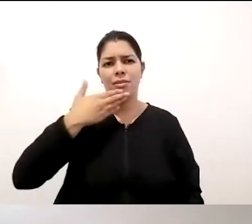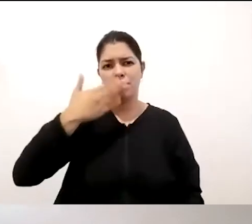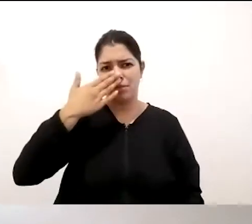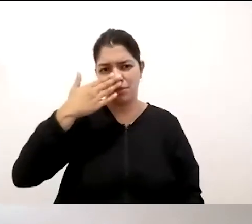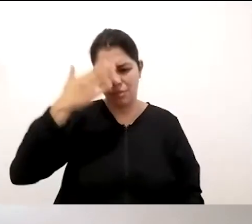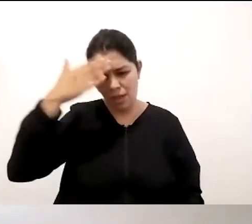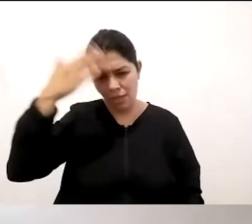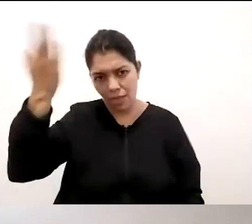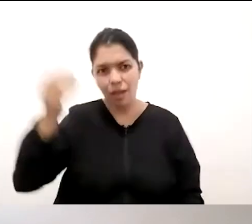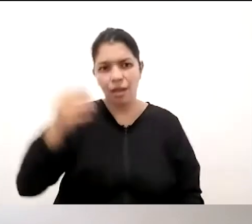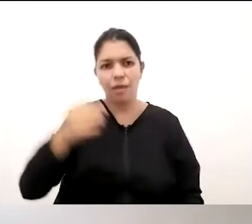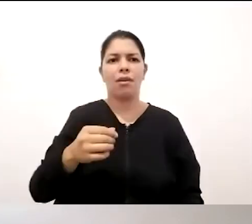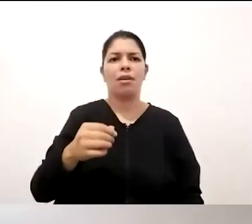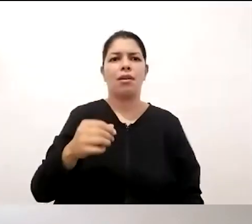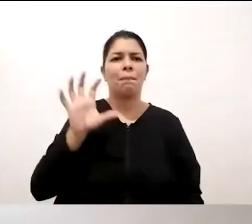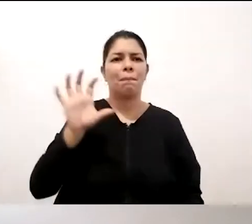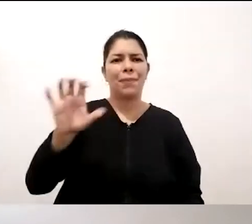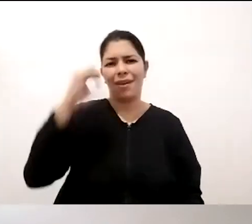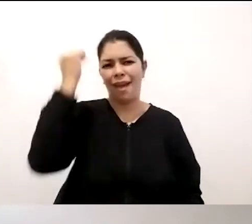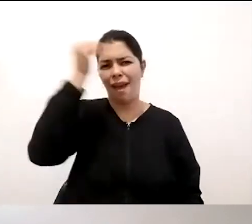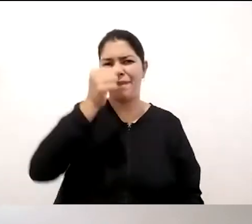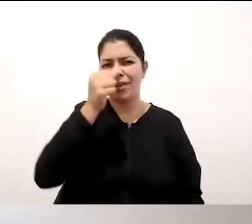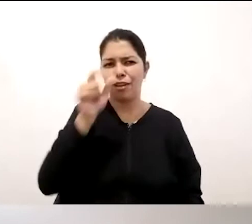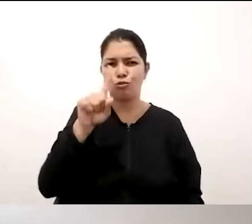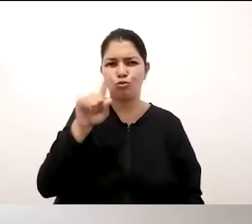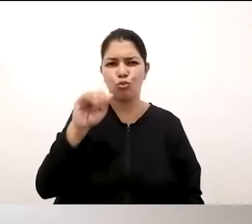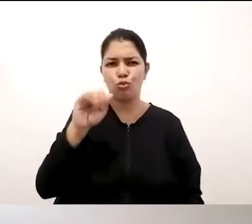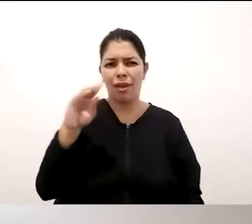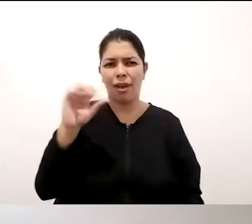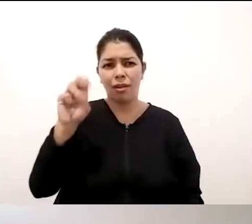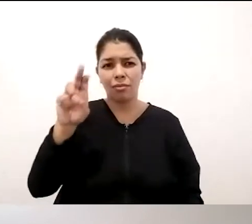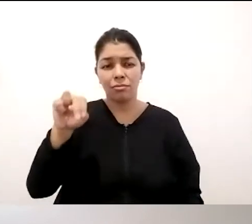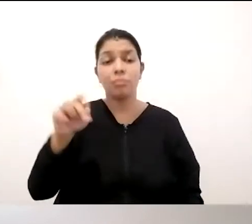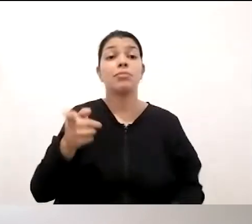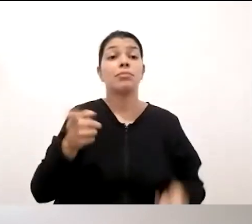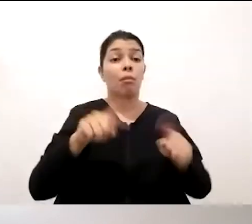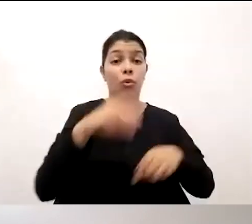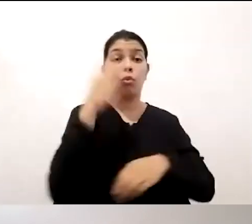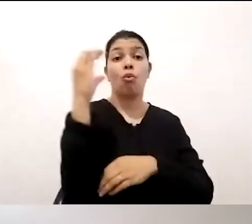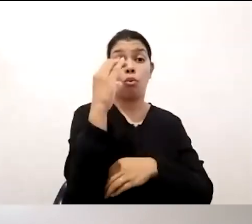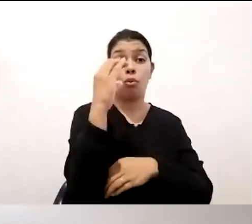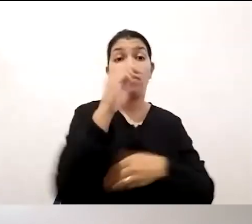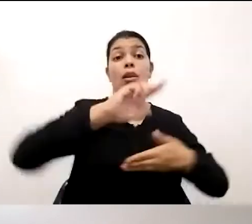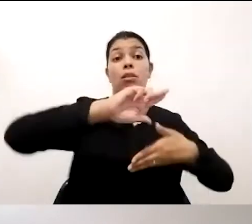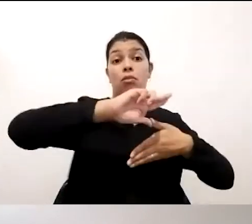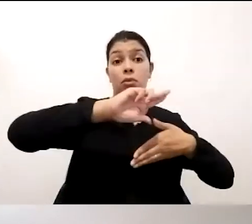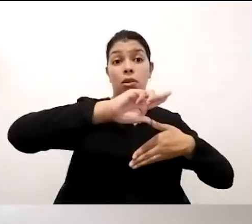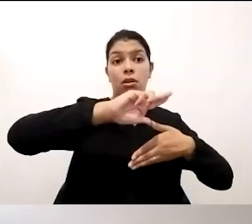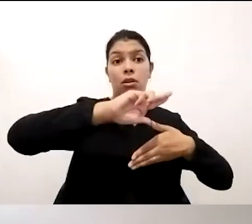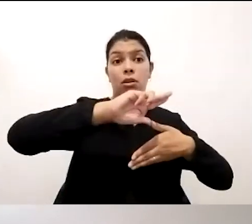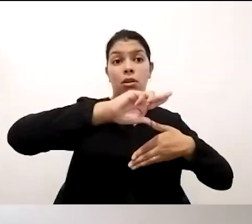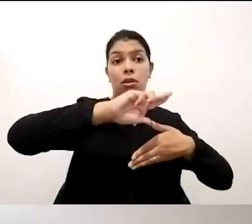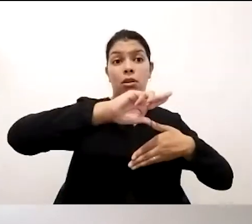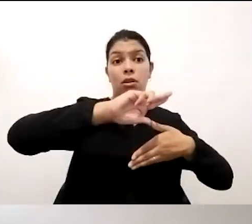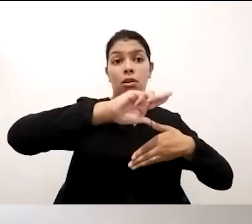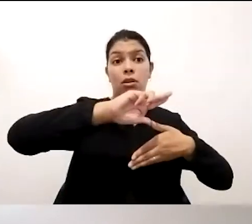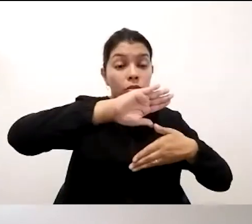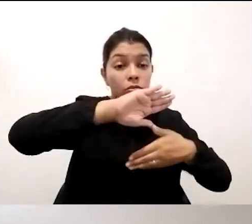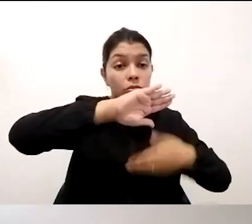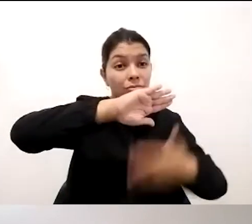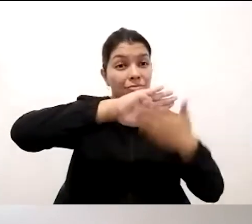en Colombia, en demás países de Latinoamérica y en Estados Unidos incluso, donde en junio